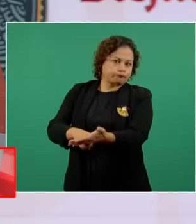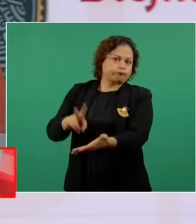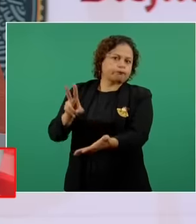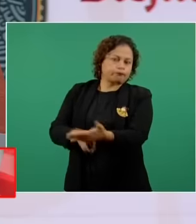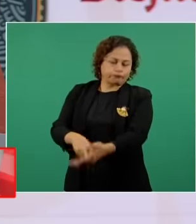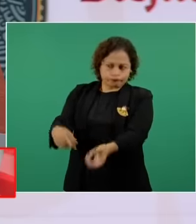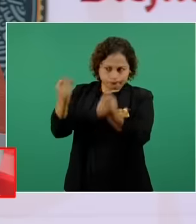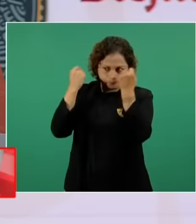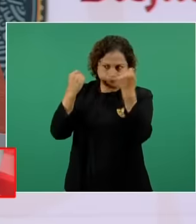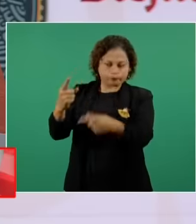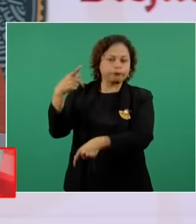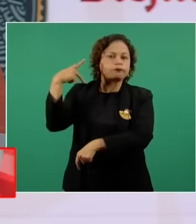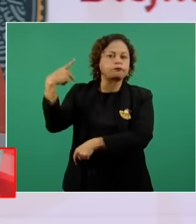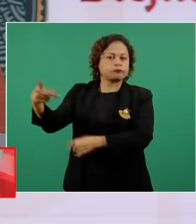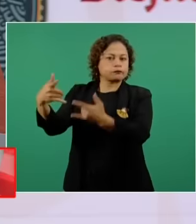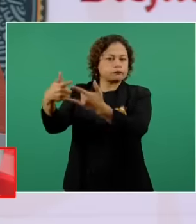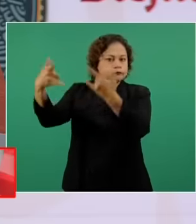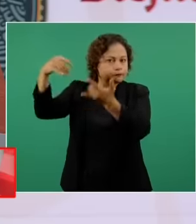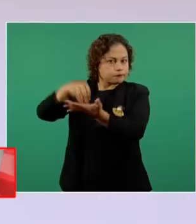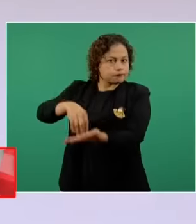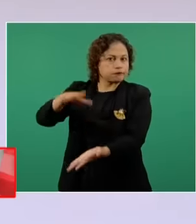hazaña histórica.